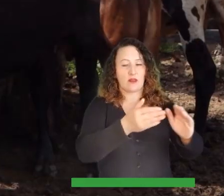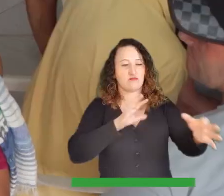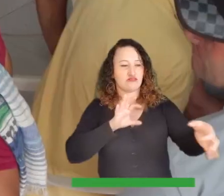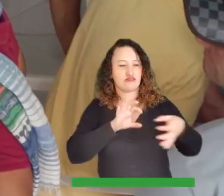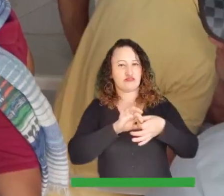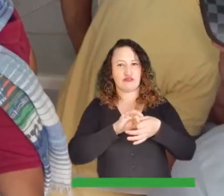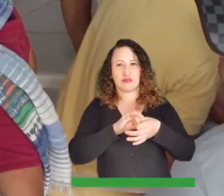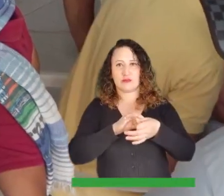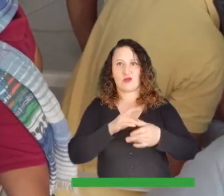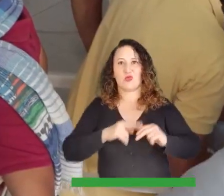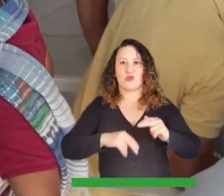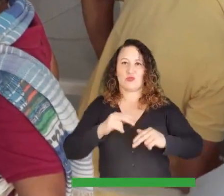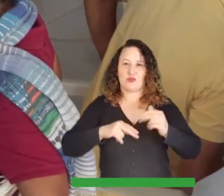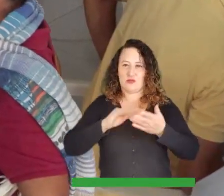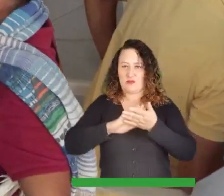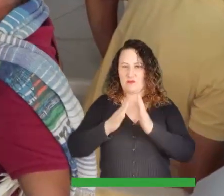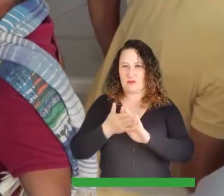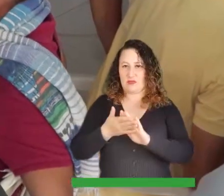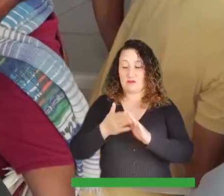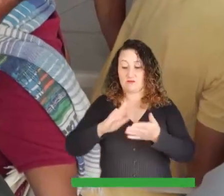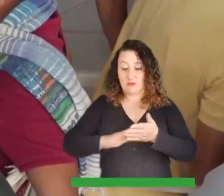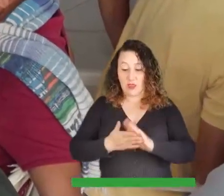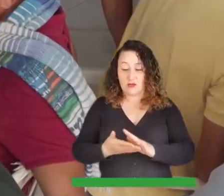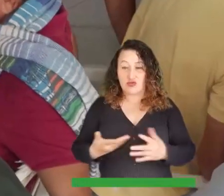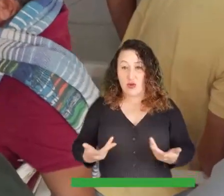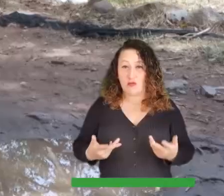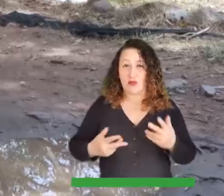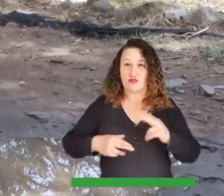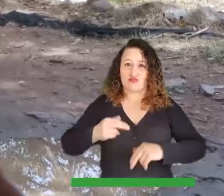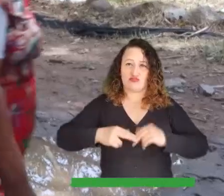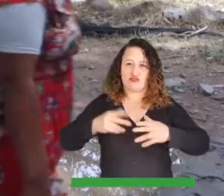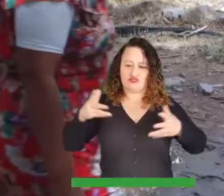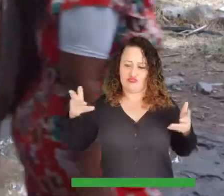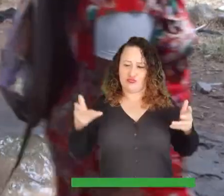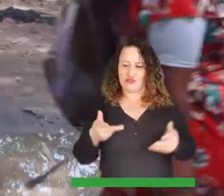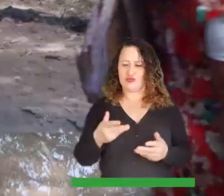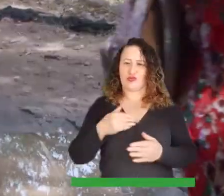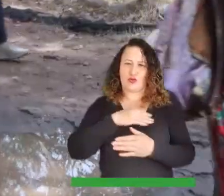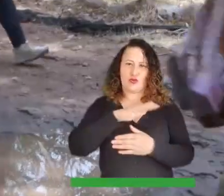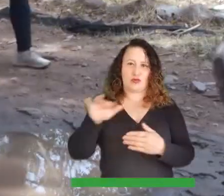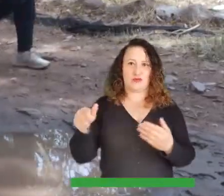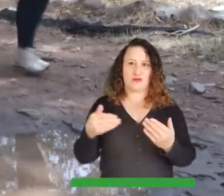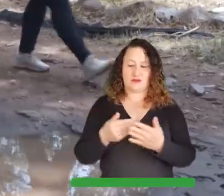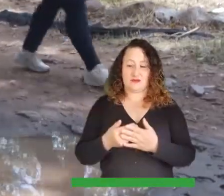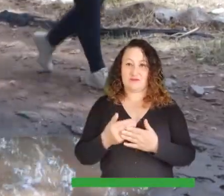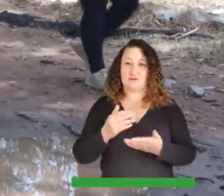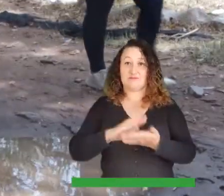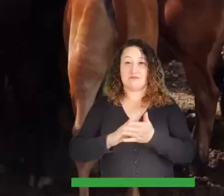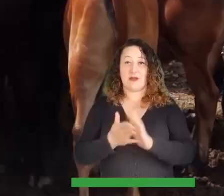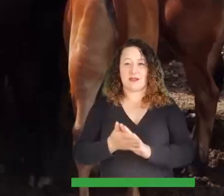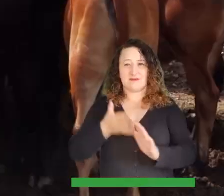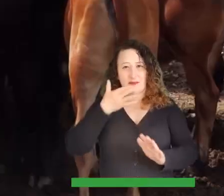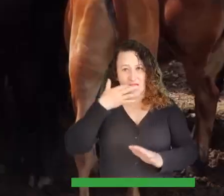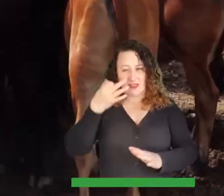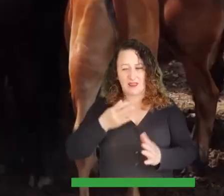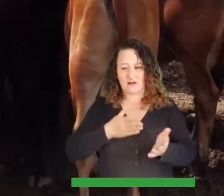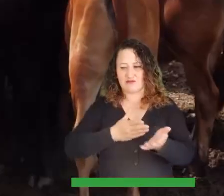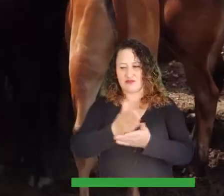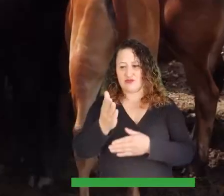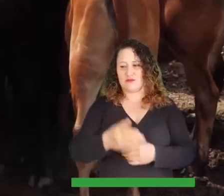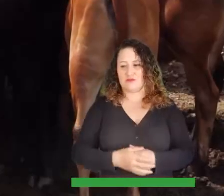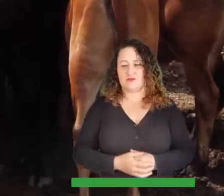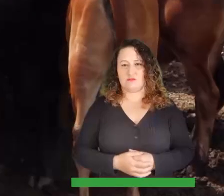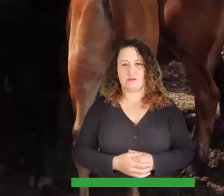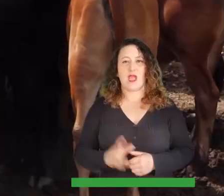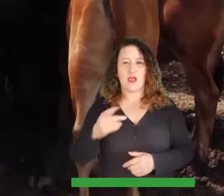paz. Y partimos de que la paz la construimos entre todos. Solo queremos la construcción de una paz estable y verdadera. Eso no me sale de la boca,